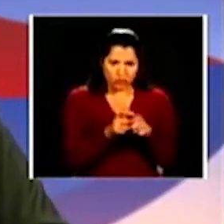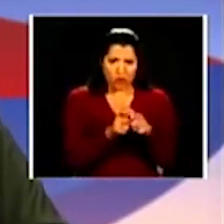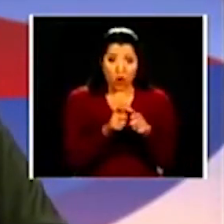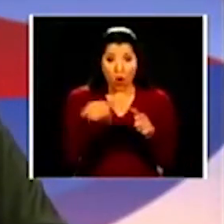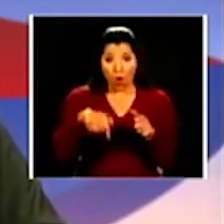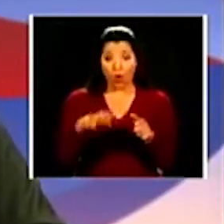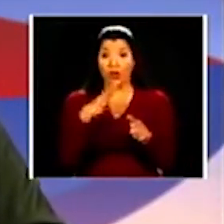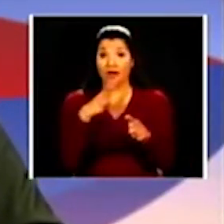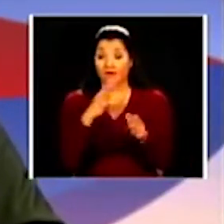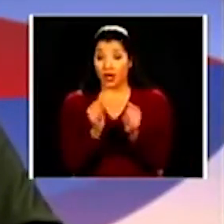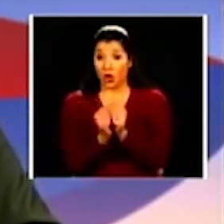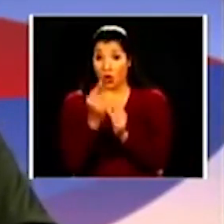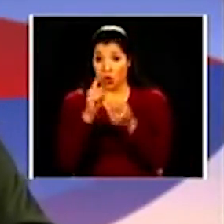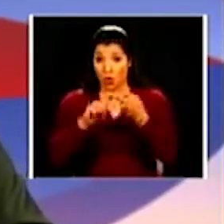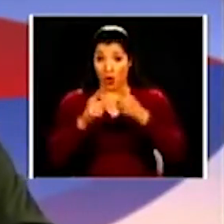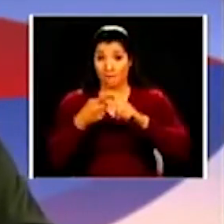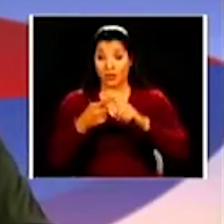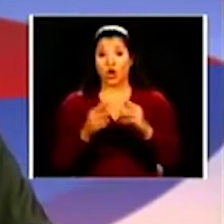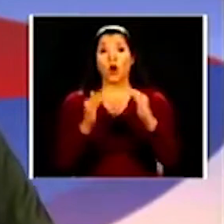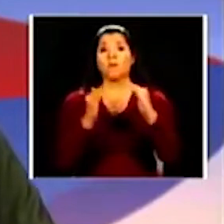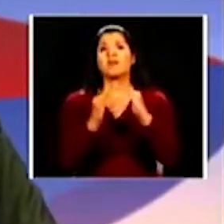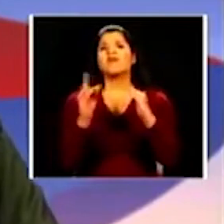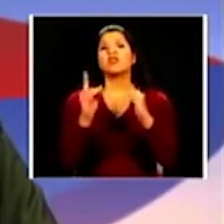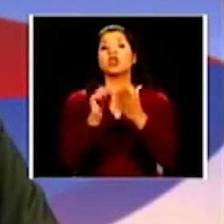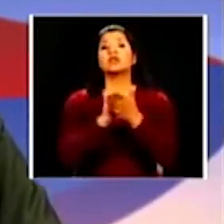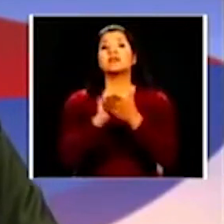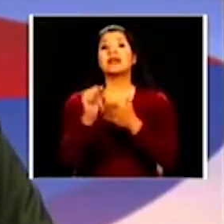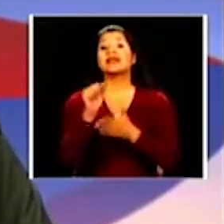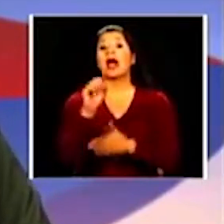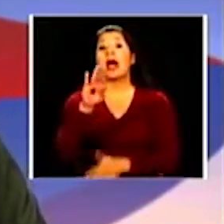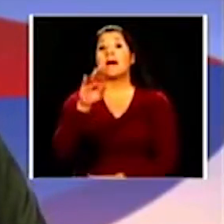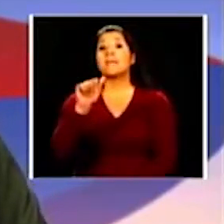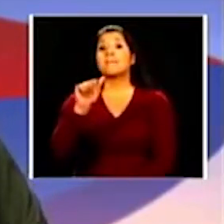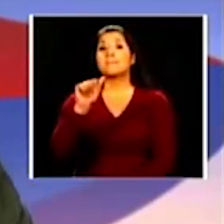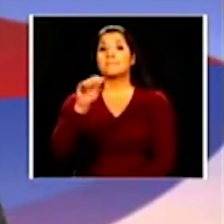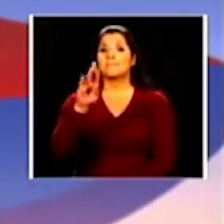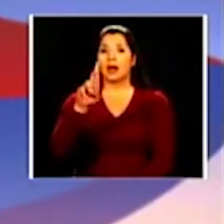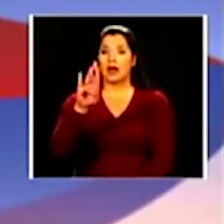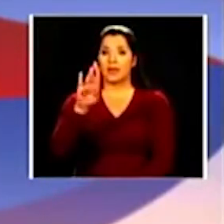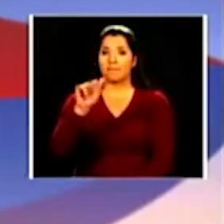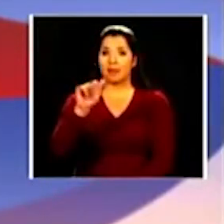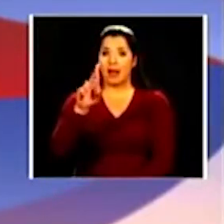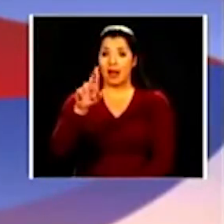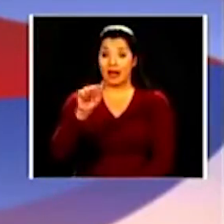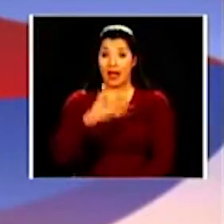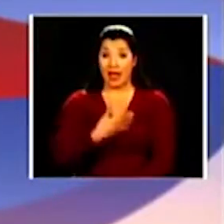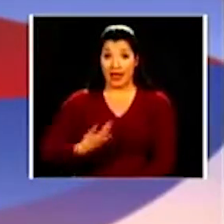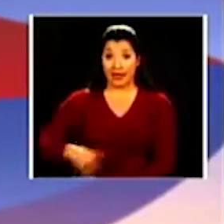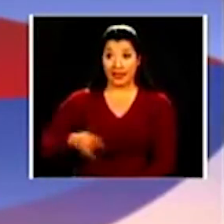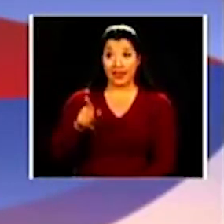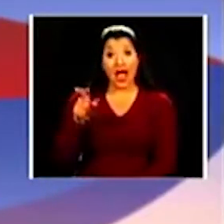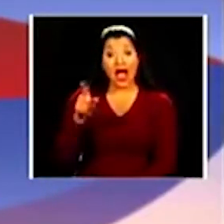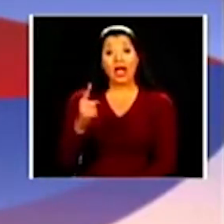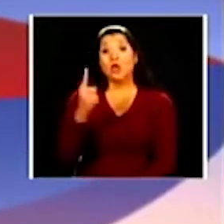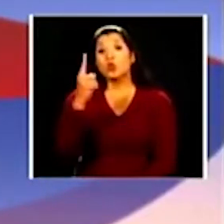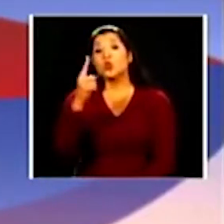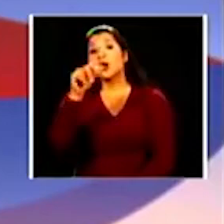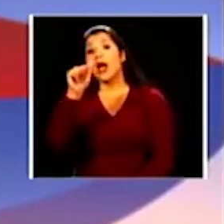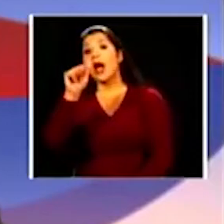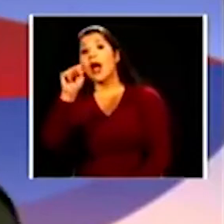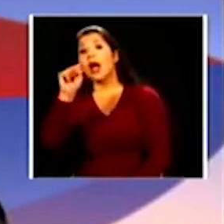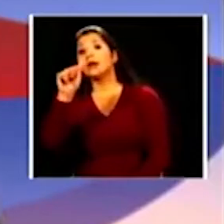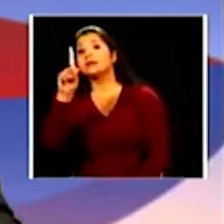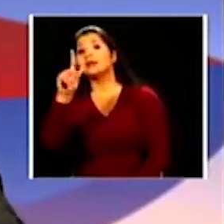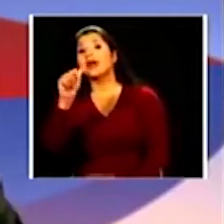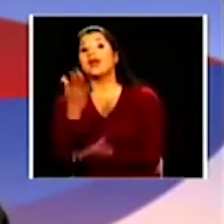del sector de Santa Bárbara de Heredia, de más arriba del Roble de Santa Bárbara de Heredia, donde una asada le provee agua a solo 7 familias.